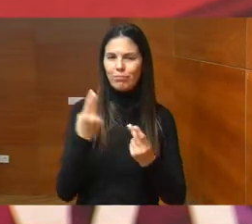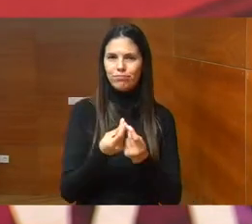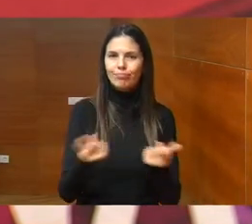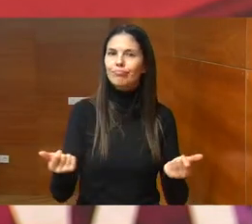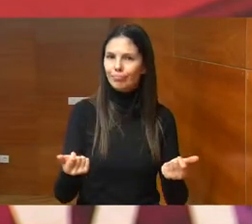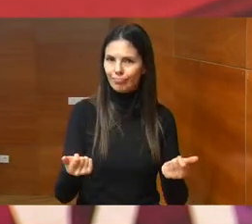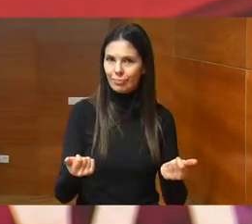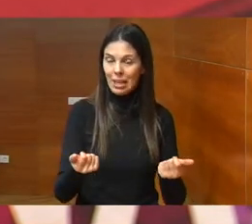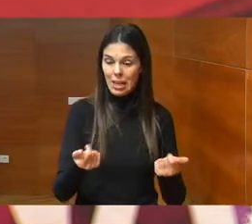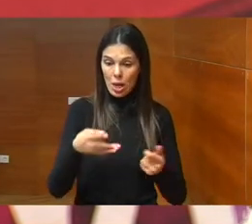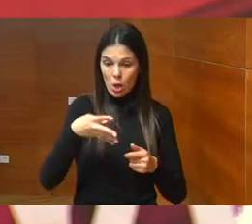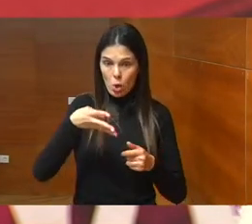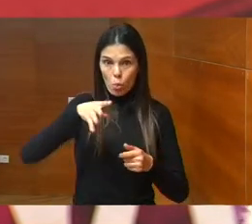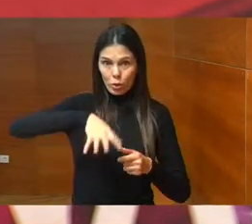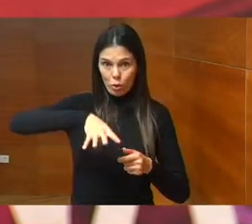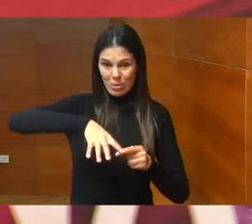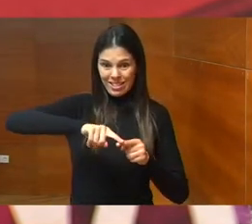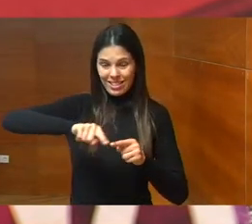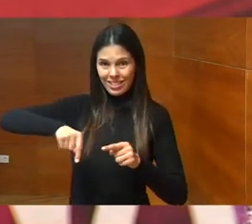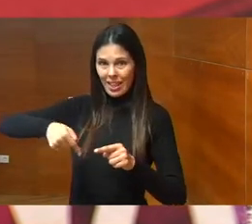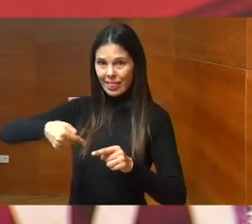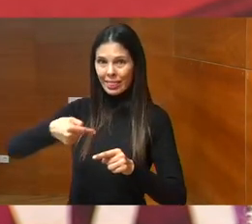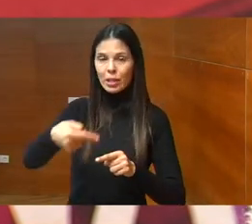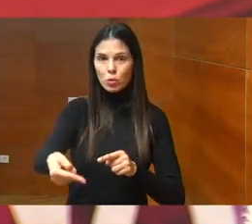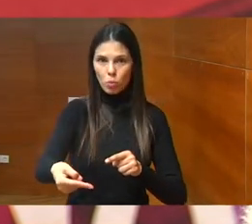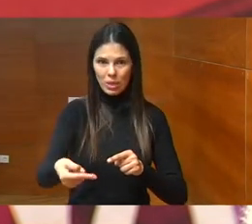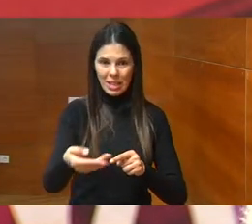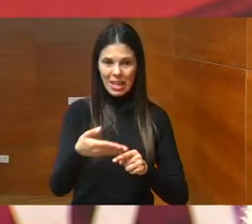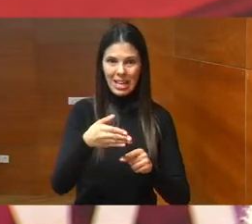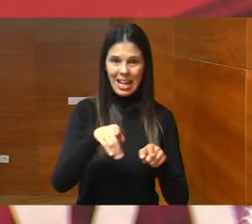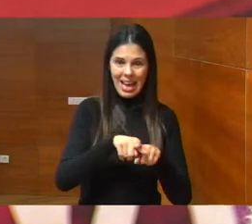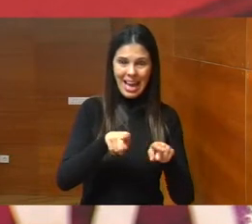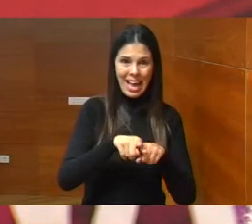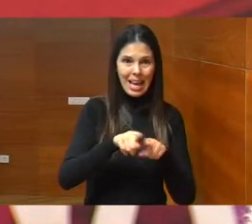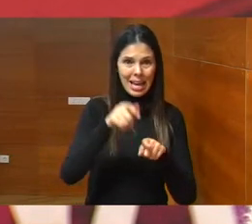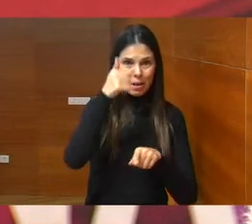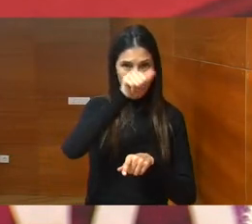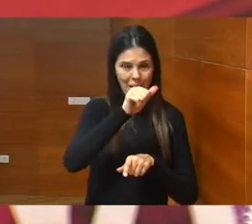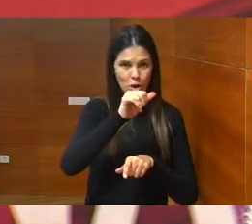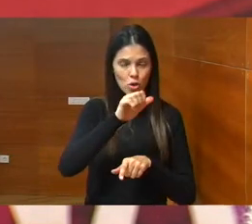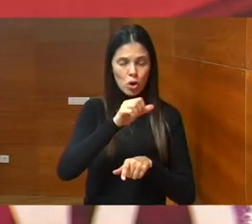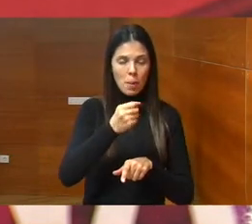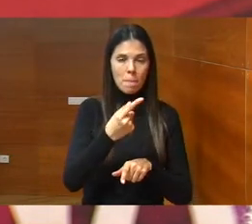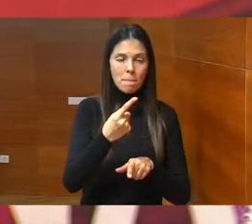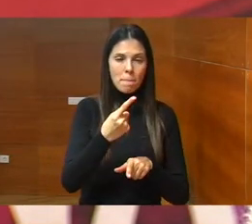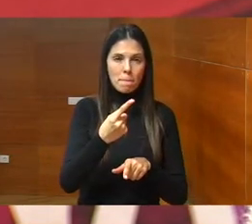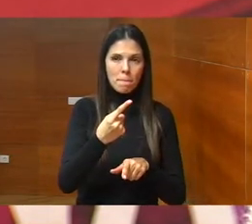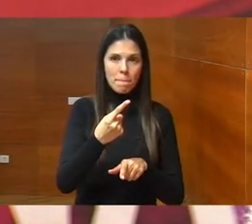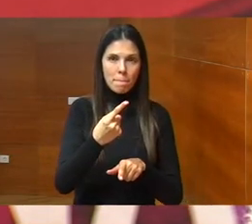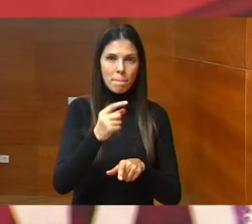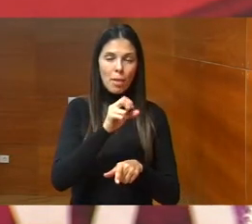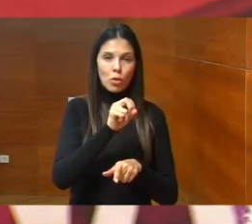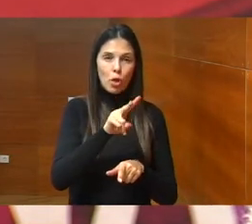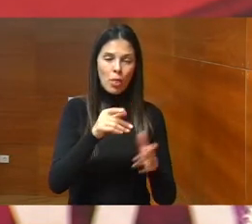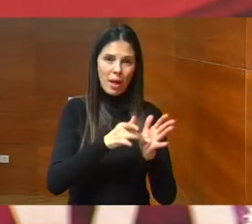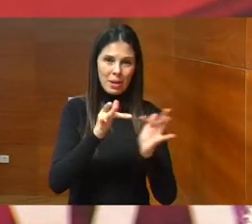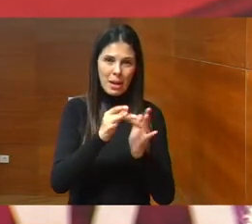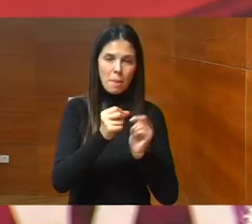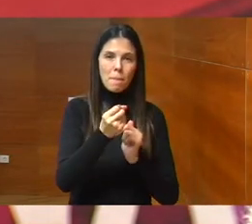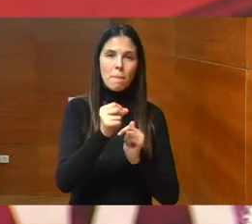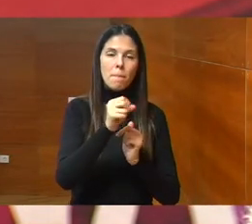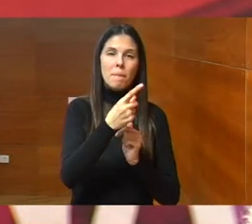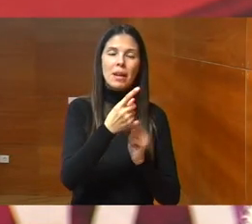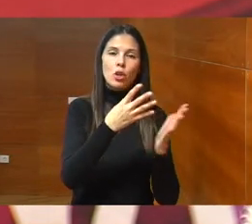cuatro meses más tarde da muerte 12 weerman 12 de abril de